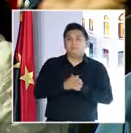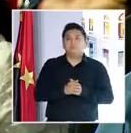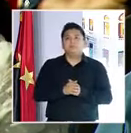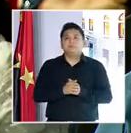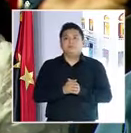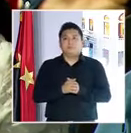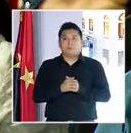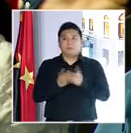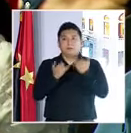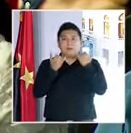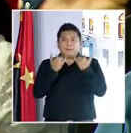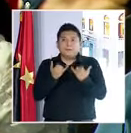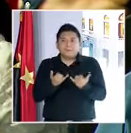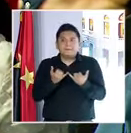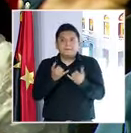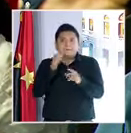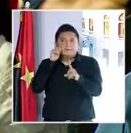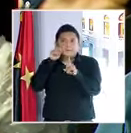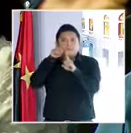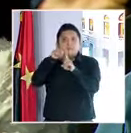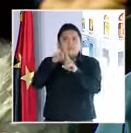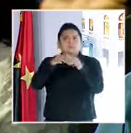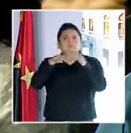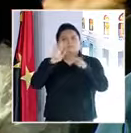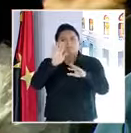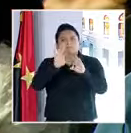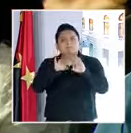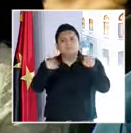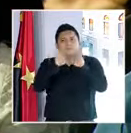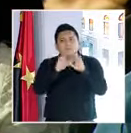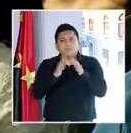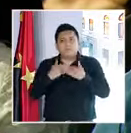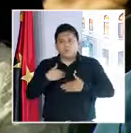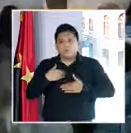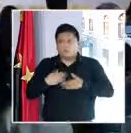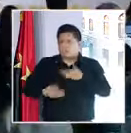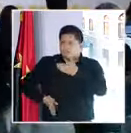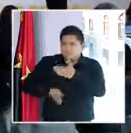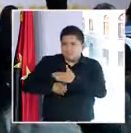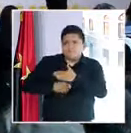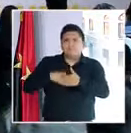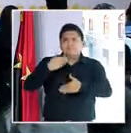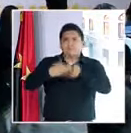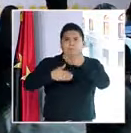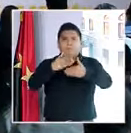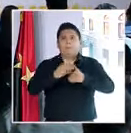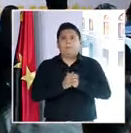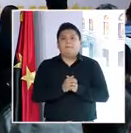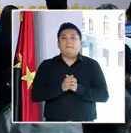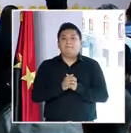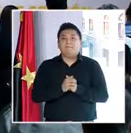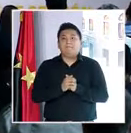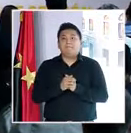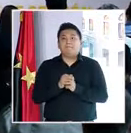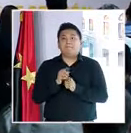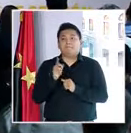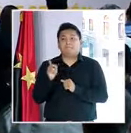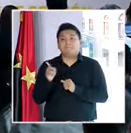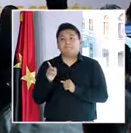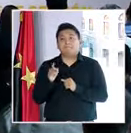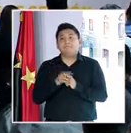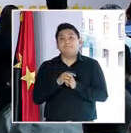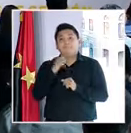Hoy tenemos un gran reto, el de sacar adelante la inversión del corredor vial